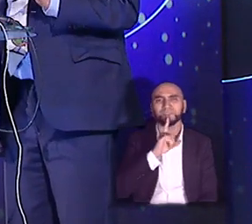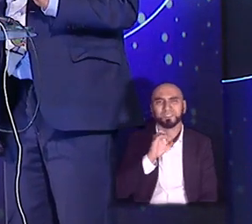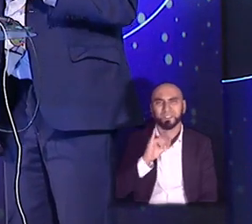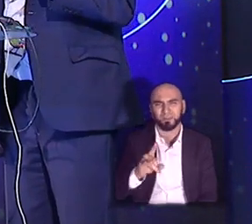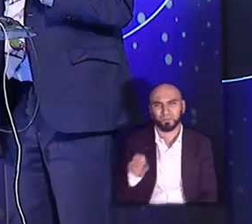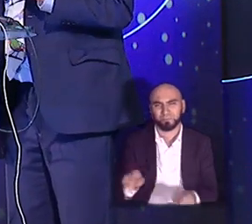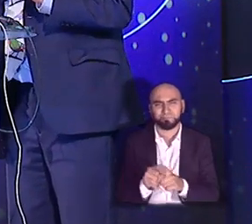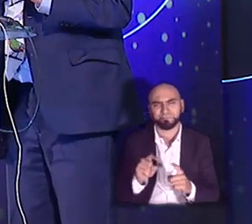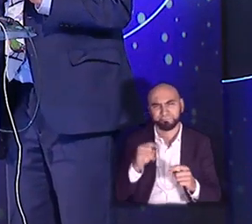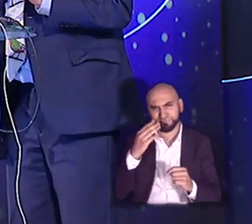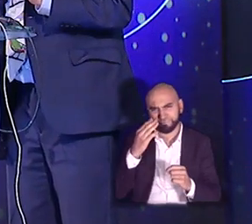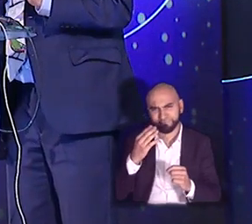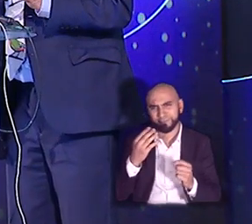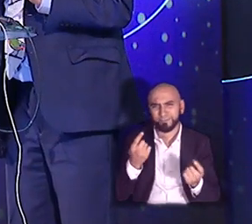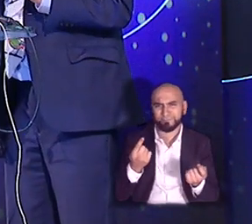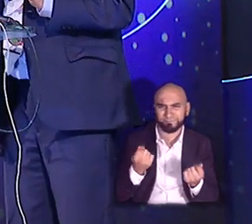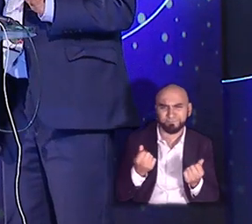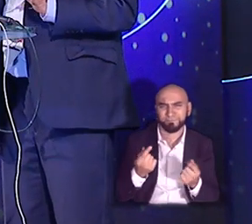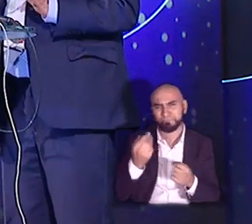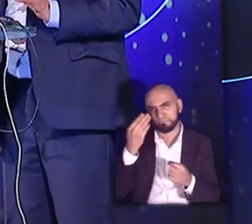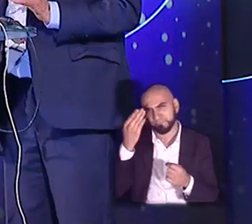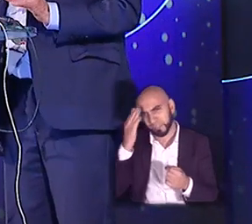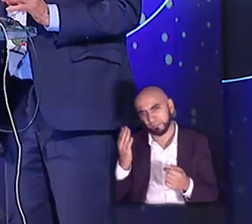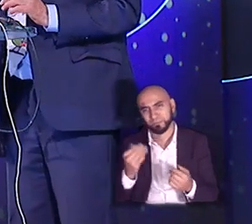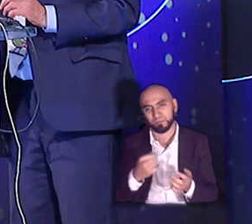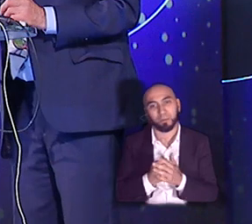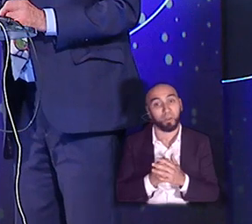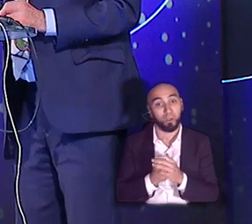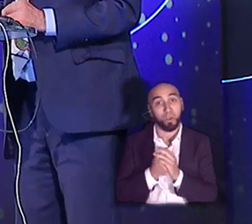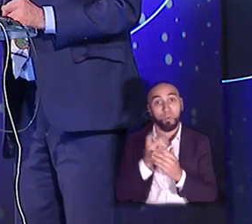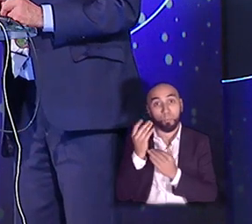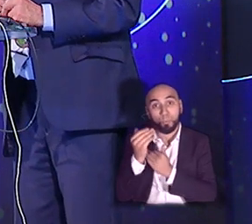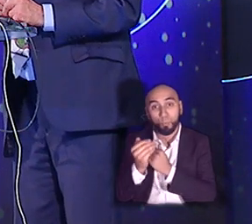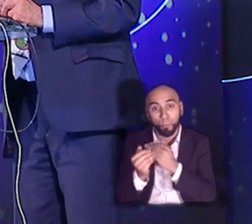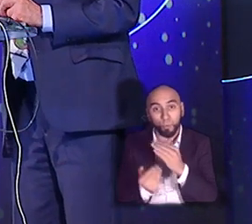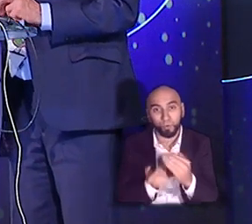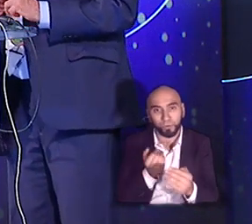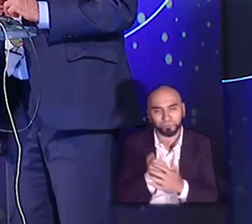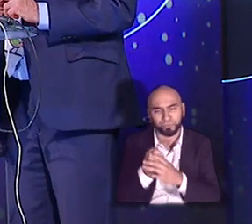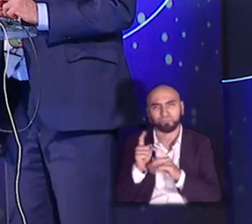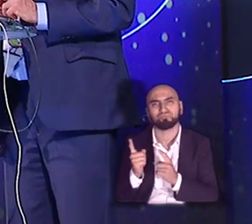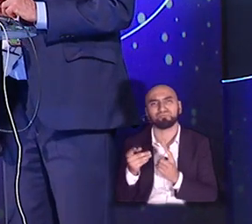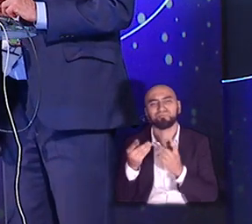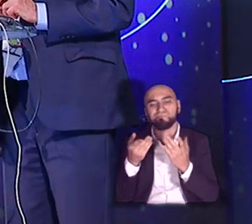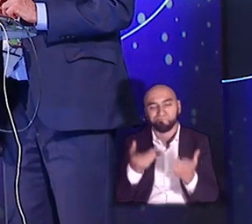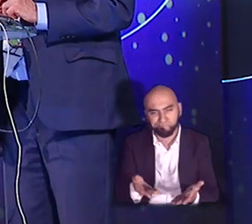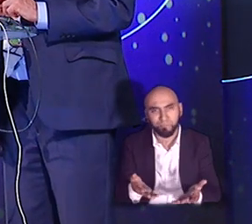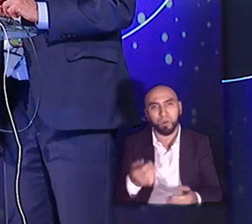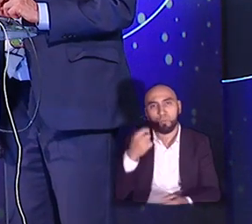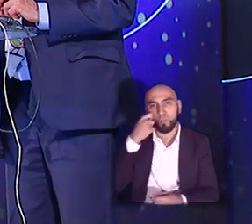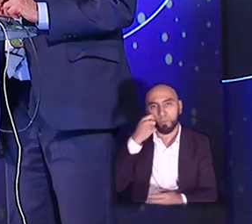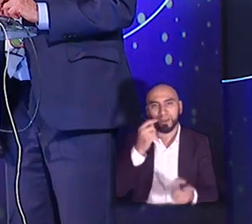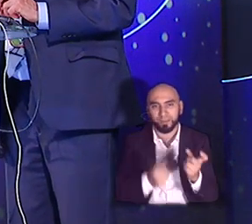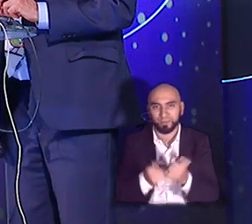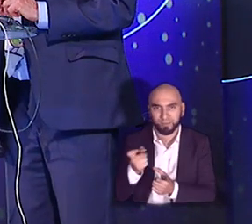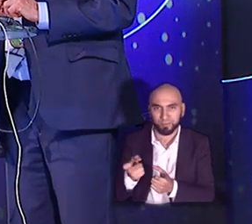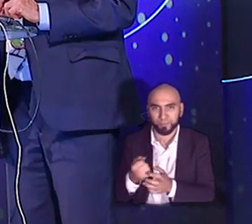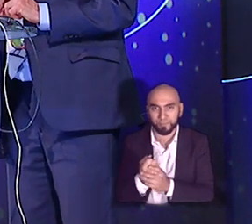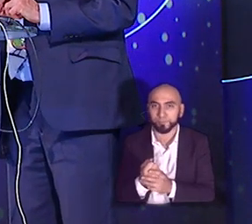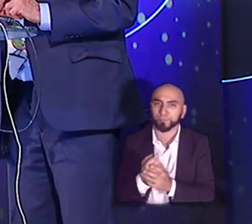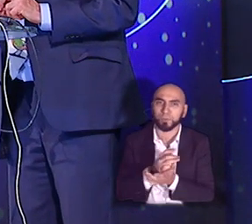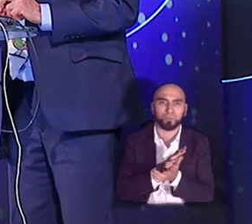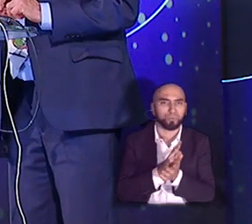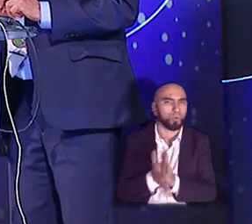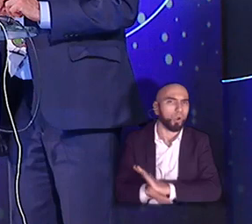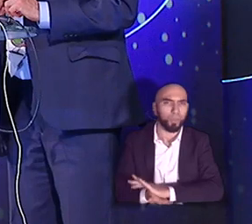que el progreso significaba progreso hacia la humanidad. Obviamente, si esto es lo que quiere decir con progreso, todos los buenos